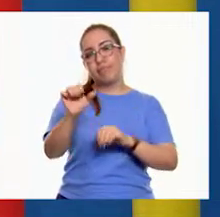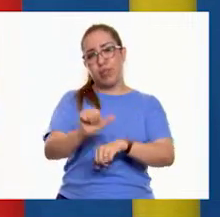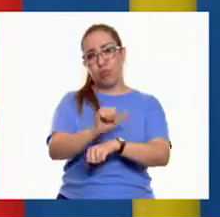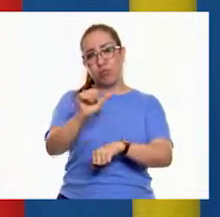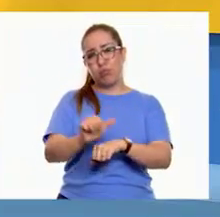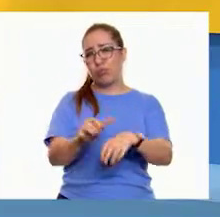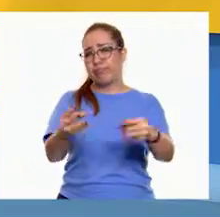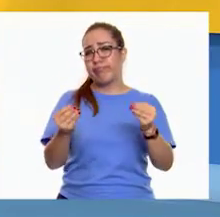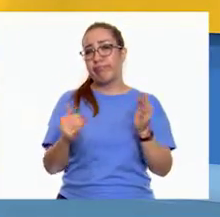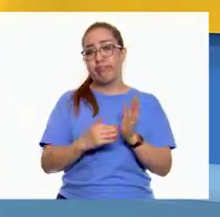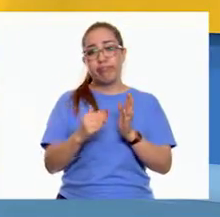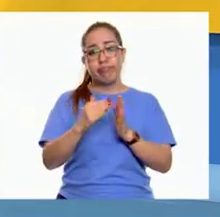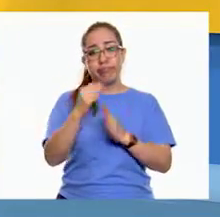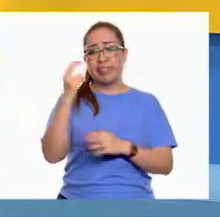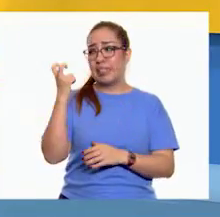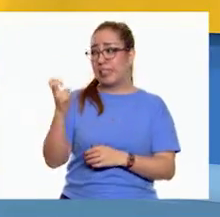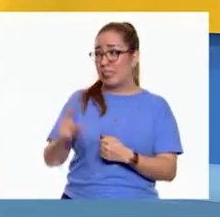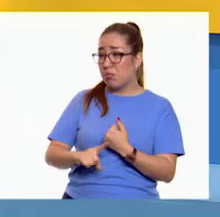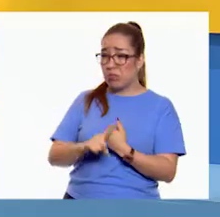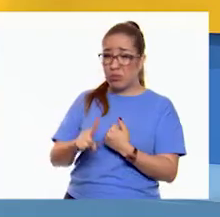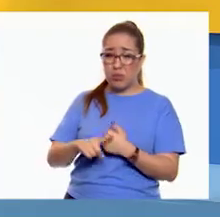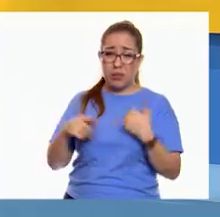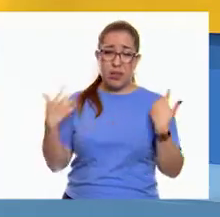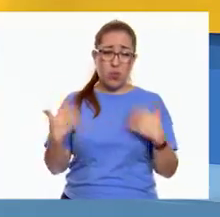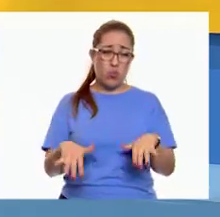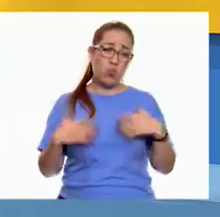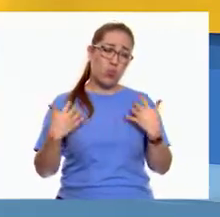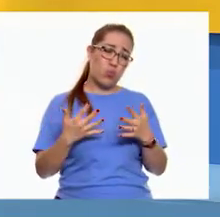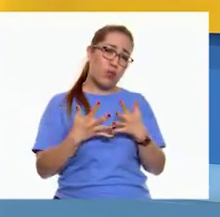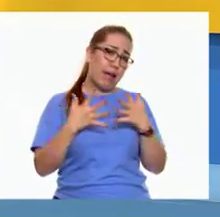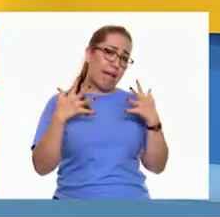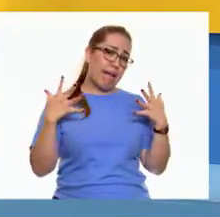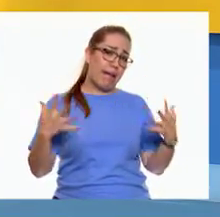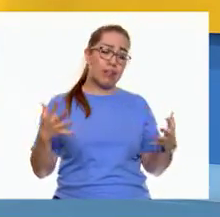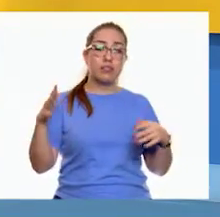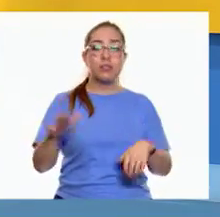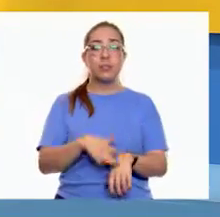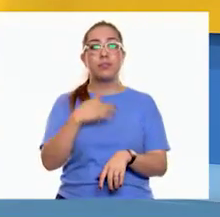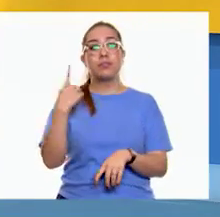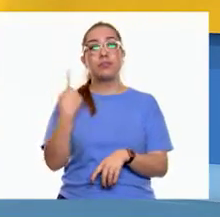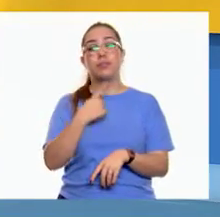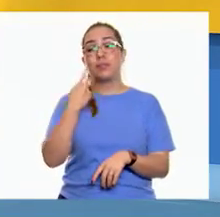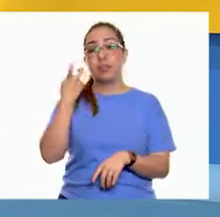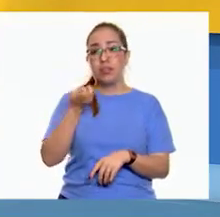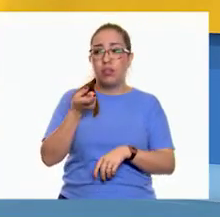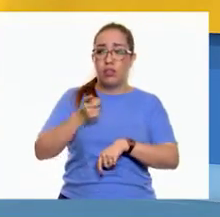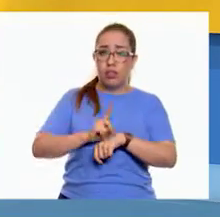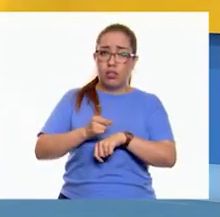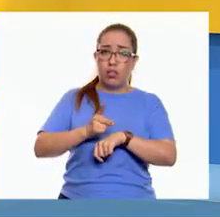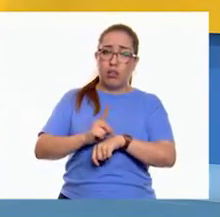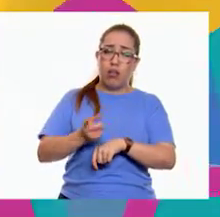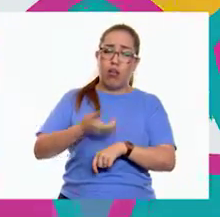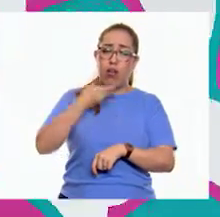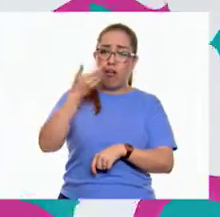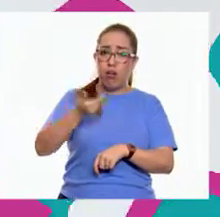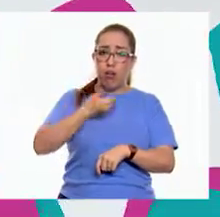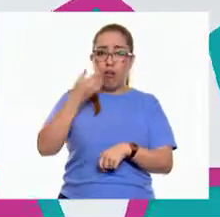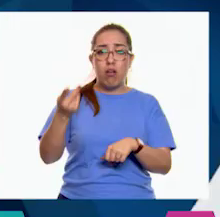urbes. Uf, eso es un problema enorme, Jenny. Y esta constante adaptación nos lleva al siguiente punto de nuestra